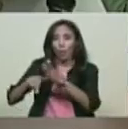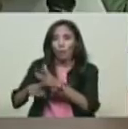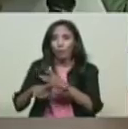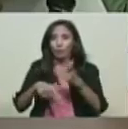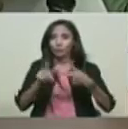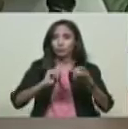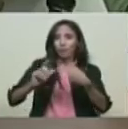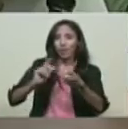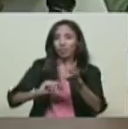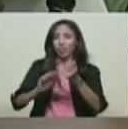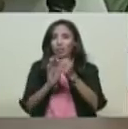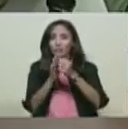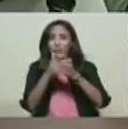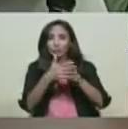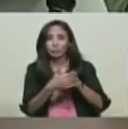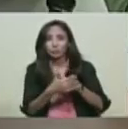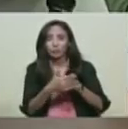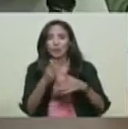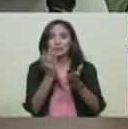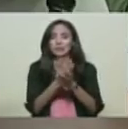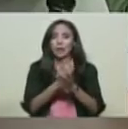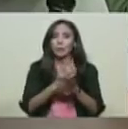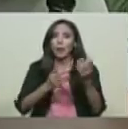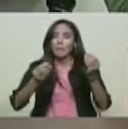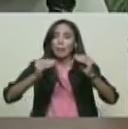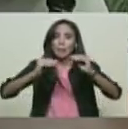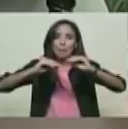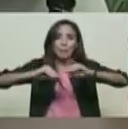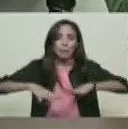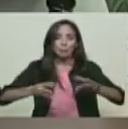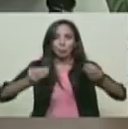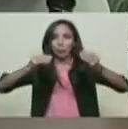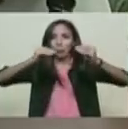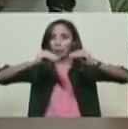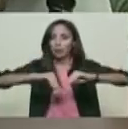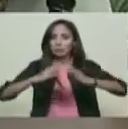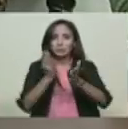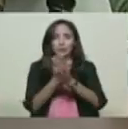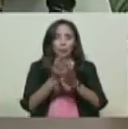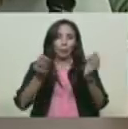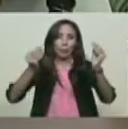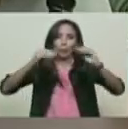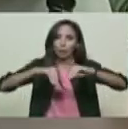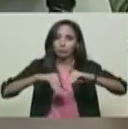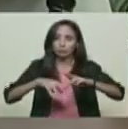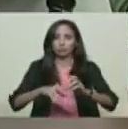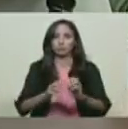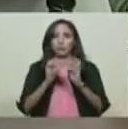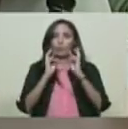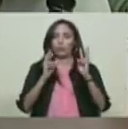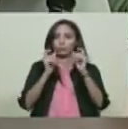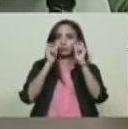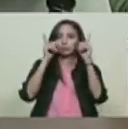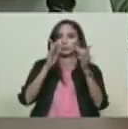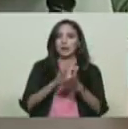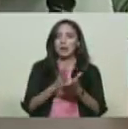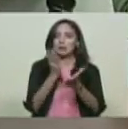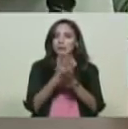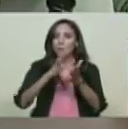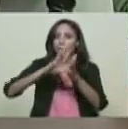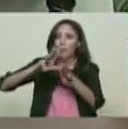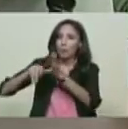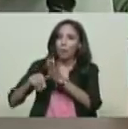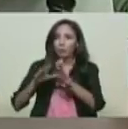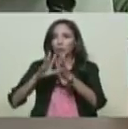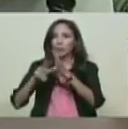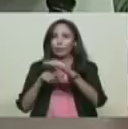se van mutando. Se van mutando. Y con la corrupción se van metiendo por aquí,